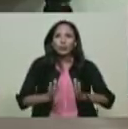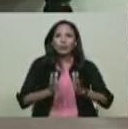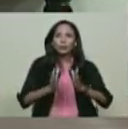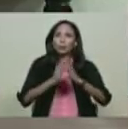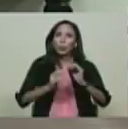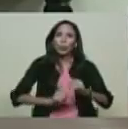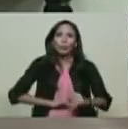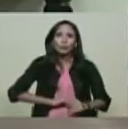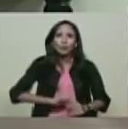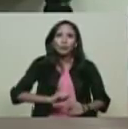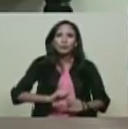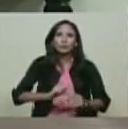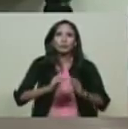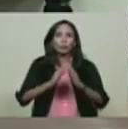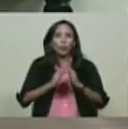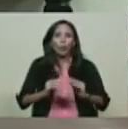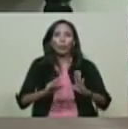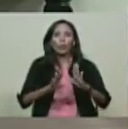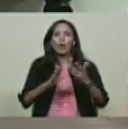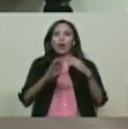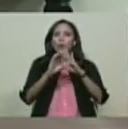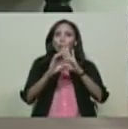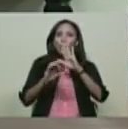la preparación para el parto humano,